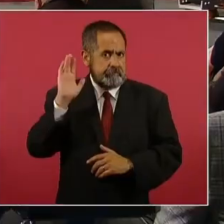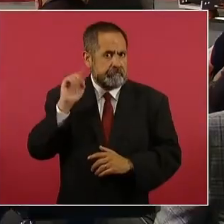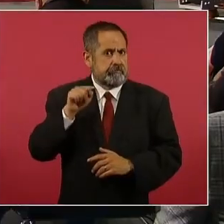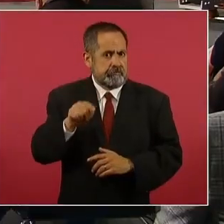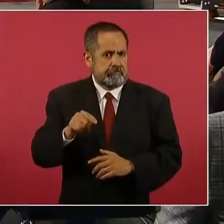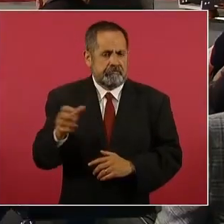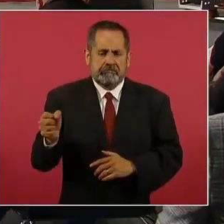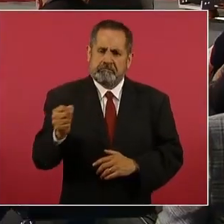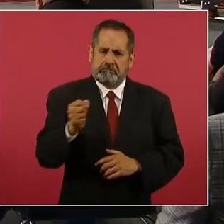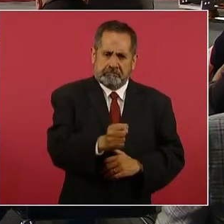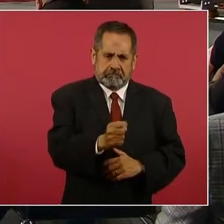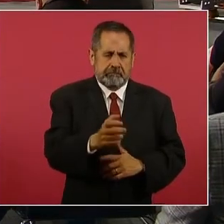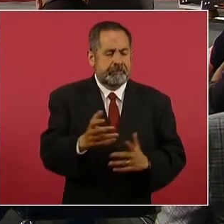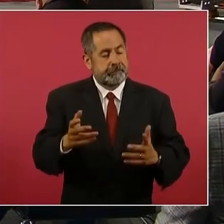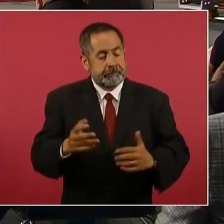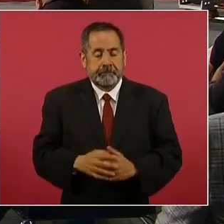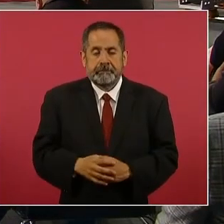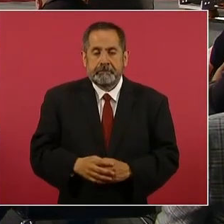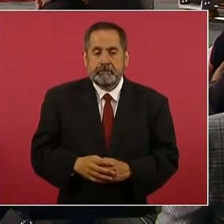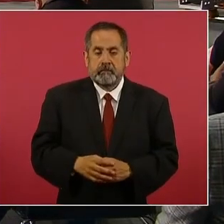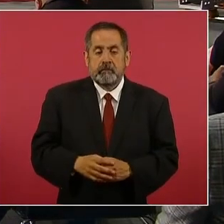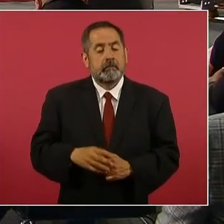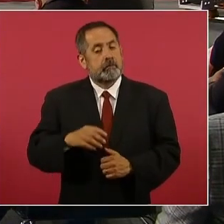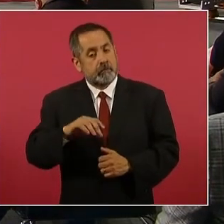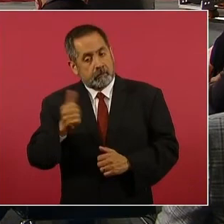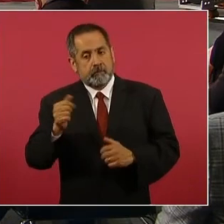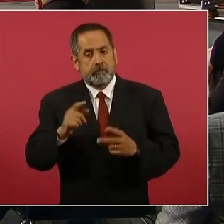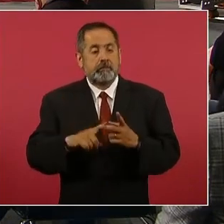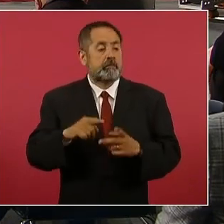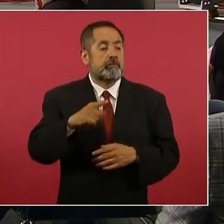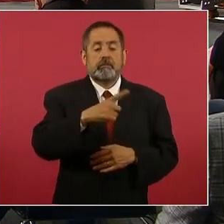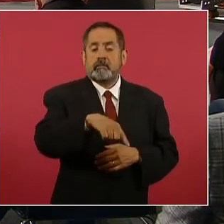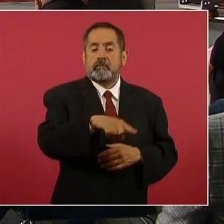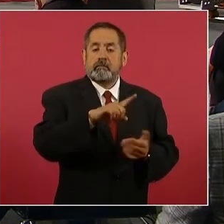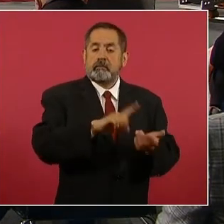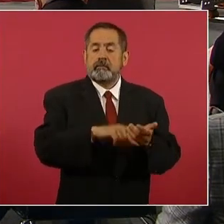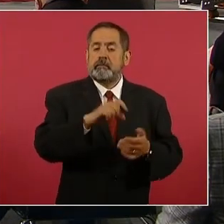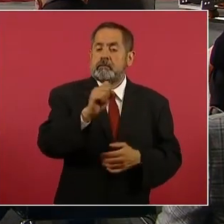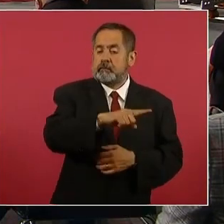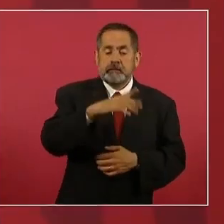Y lo otro es que también los líderes